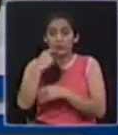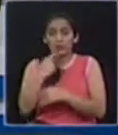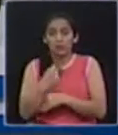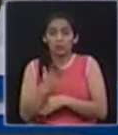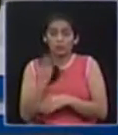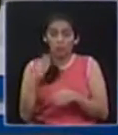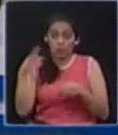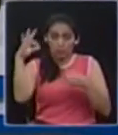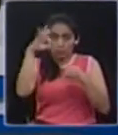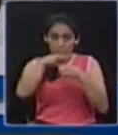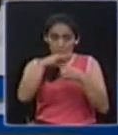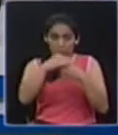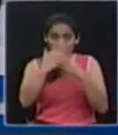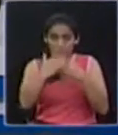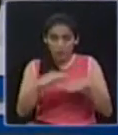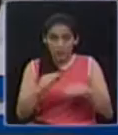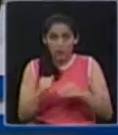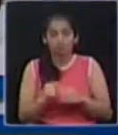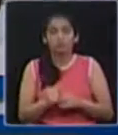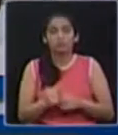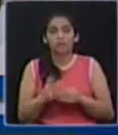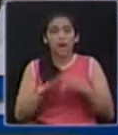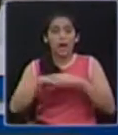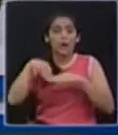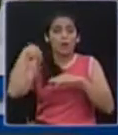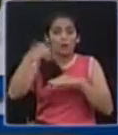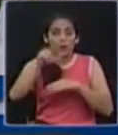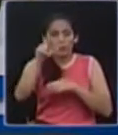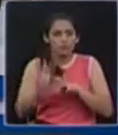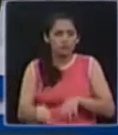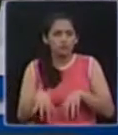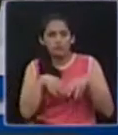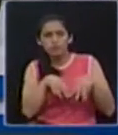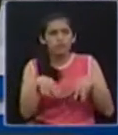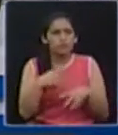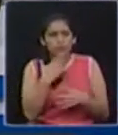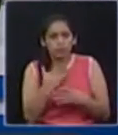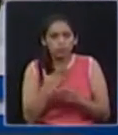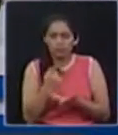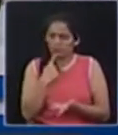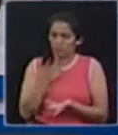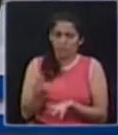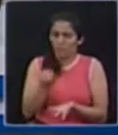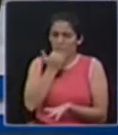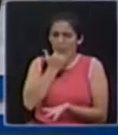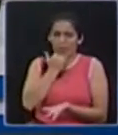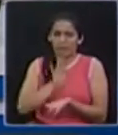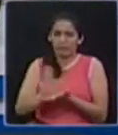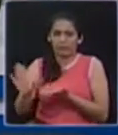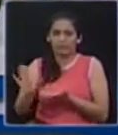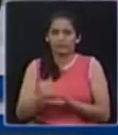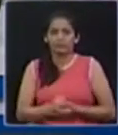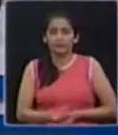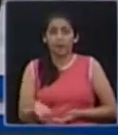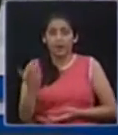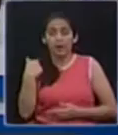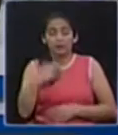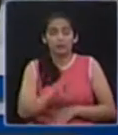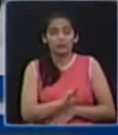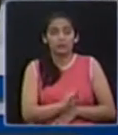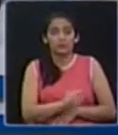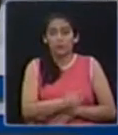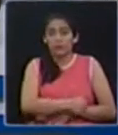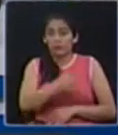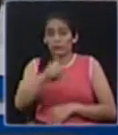del organismo rector del sufragio después de la votación presidencial. El pronunciamiento lo hizo en una reunión con representantes de varios